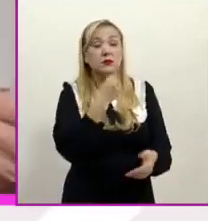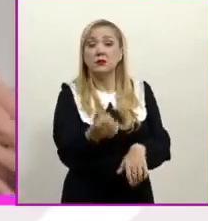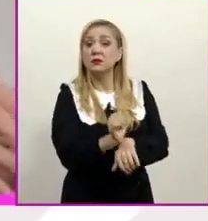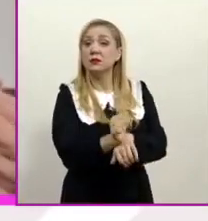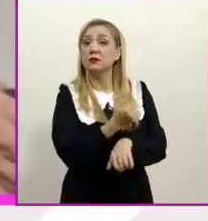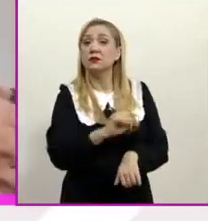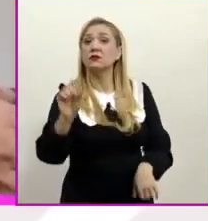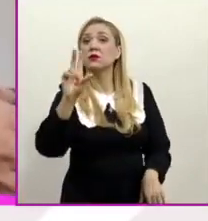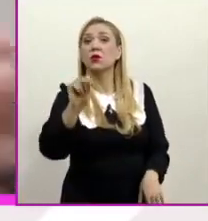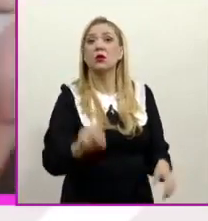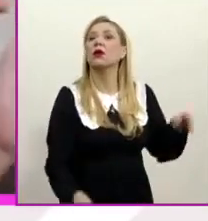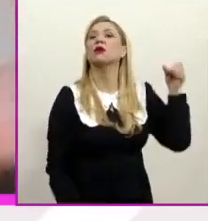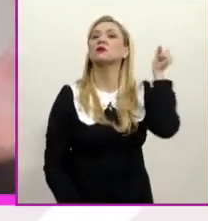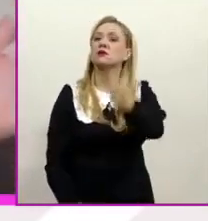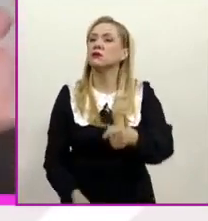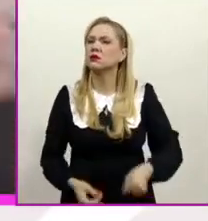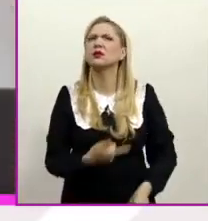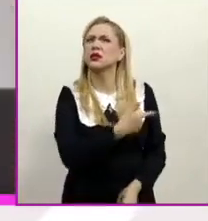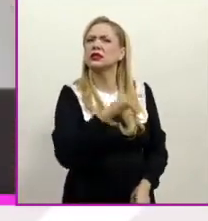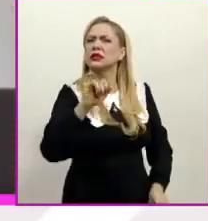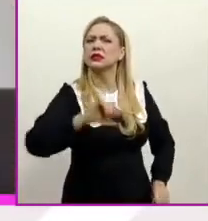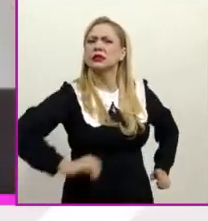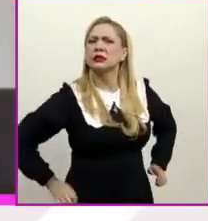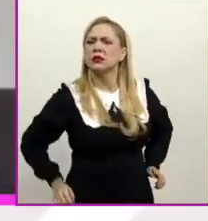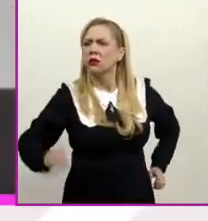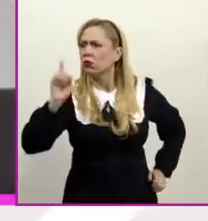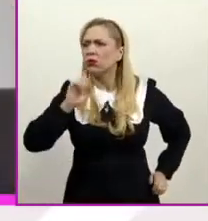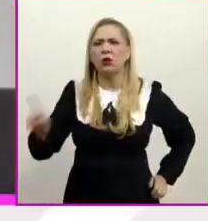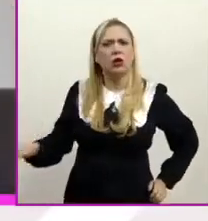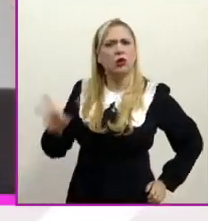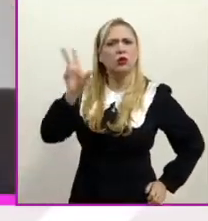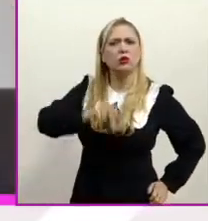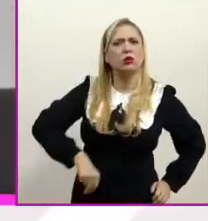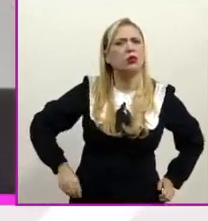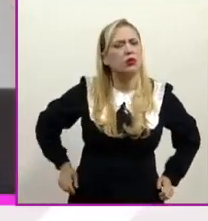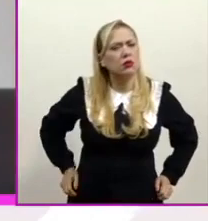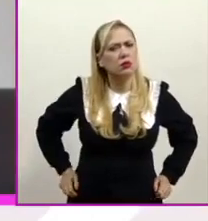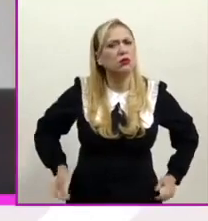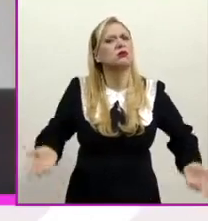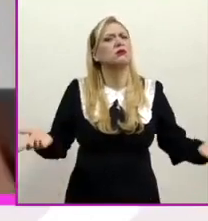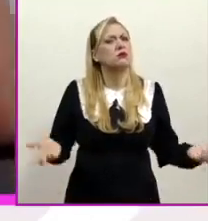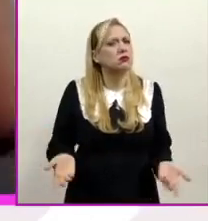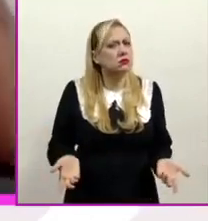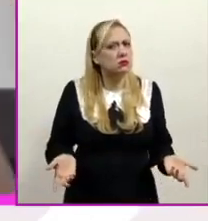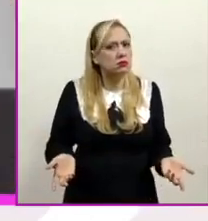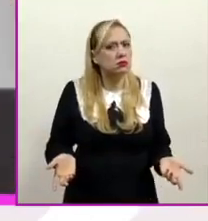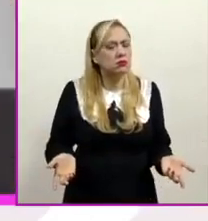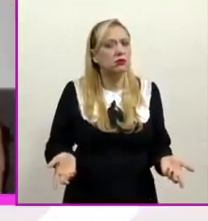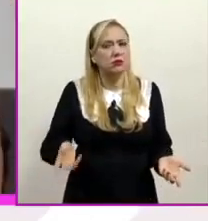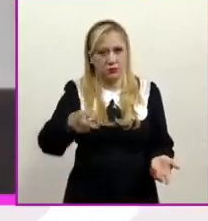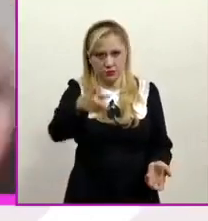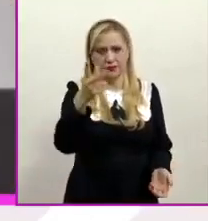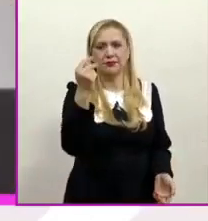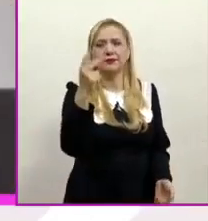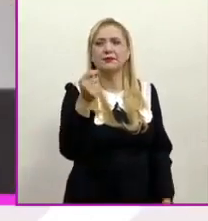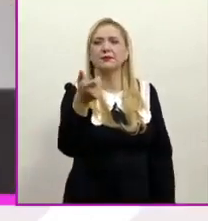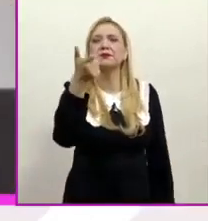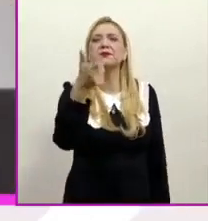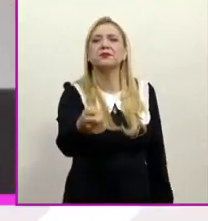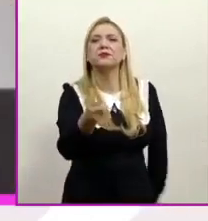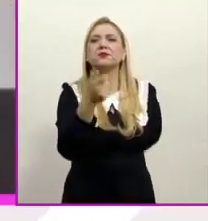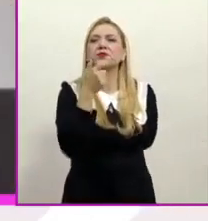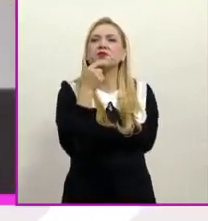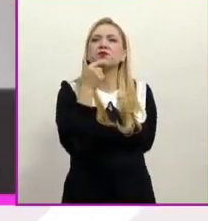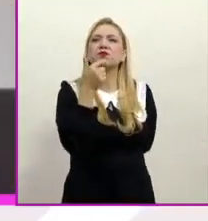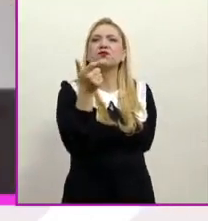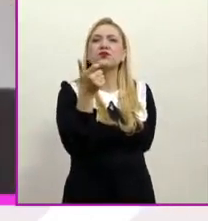buenos sí están ahí? ¿Por qué ellos sí están ahí, las mujeres que no son suficientemente buenas no? ¿No? Prende la televisión, hagamos el paralelismo con